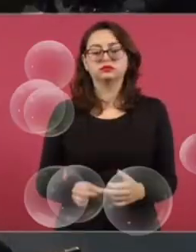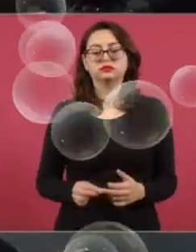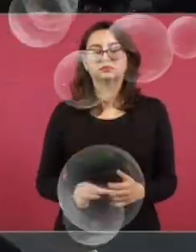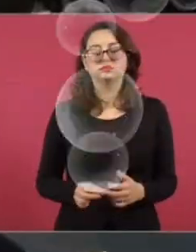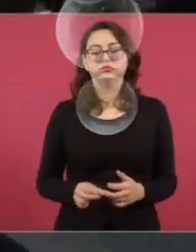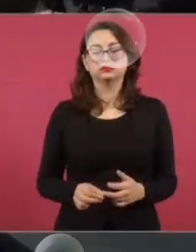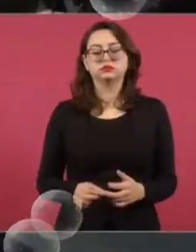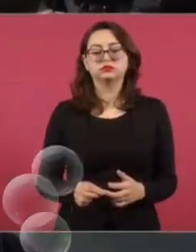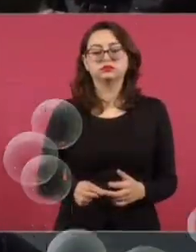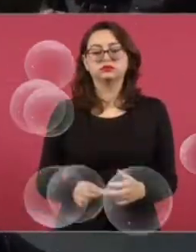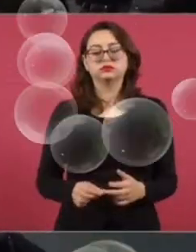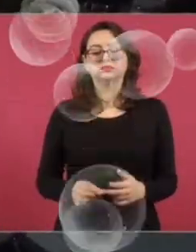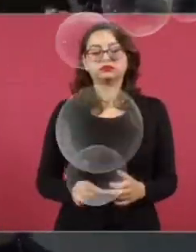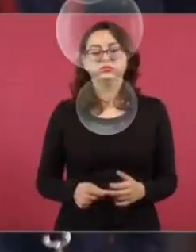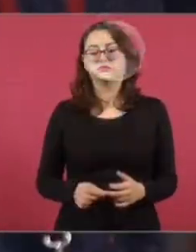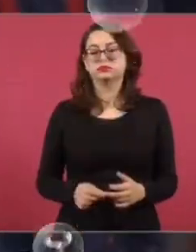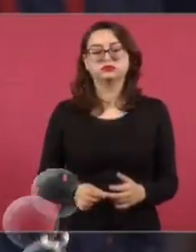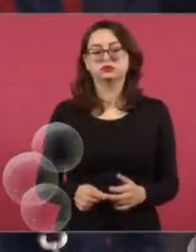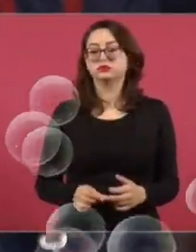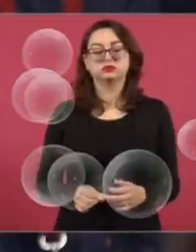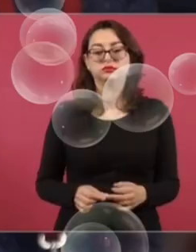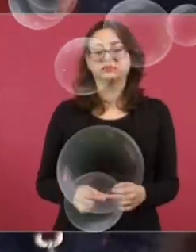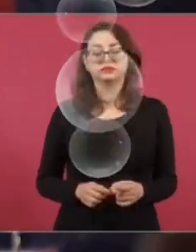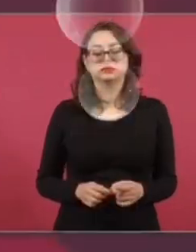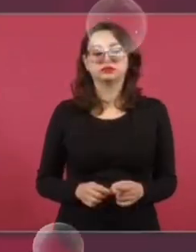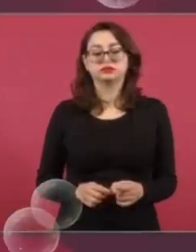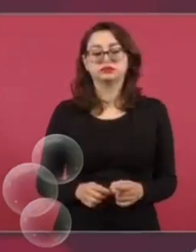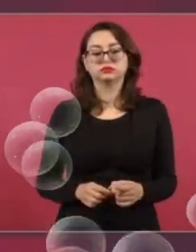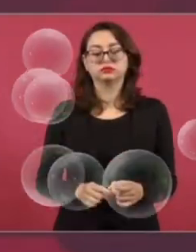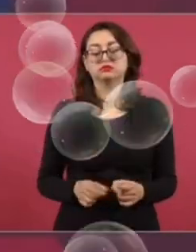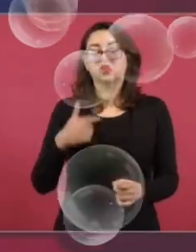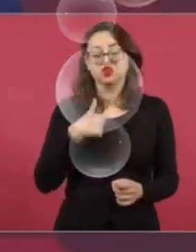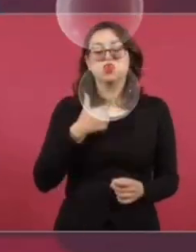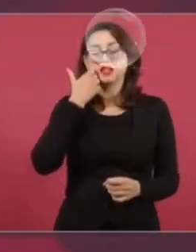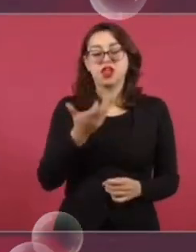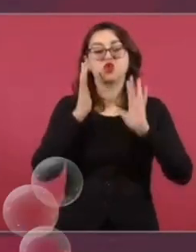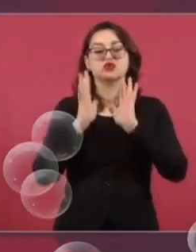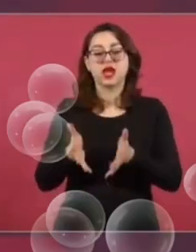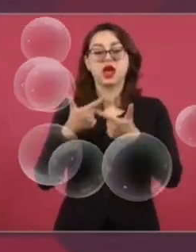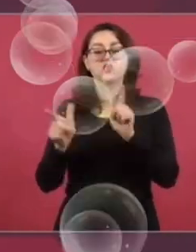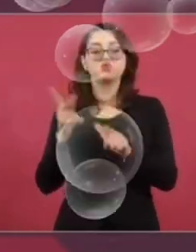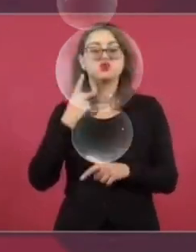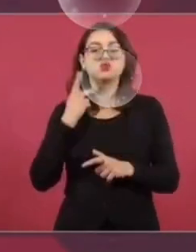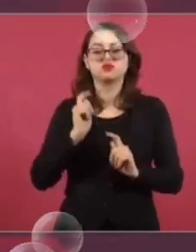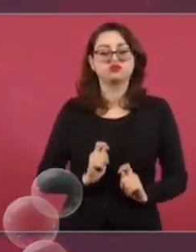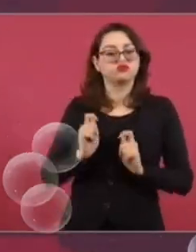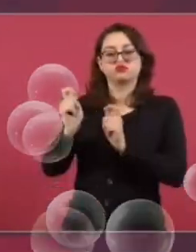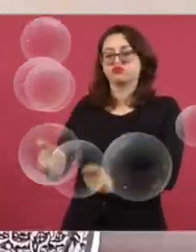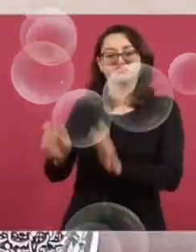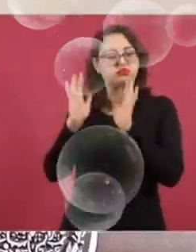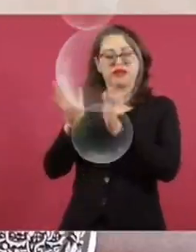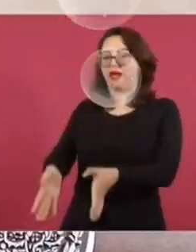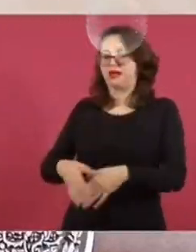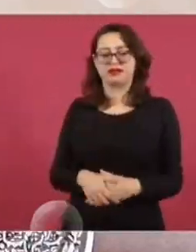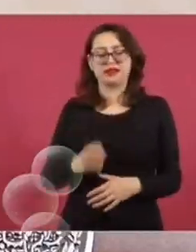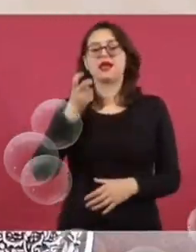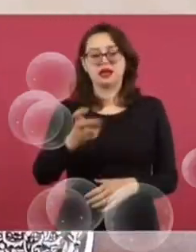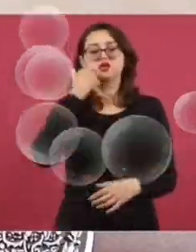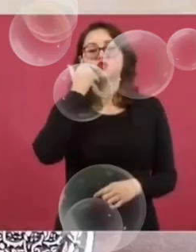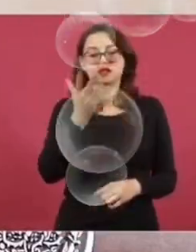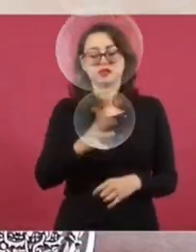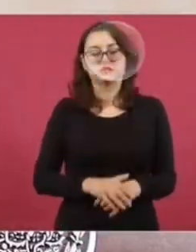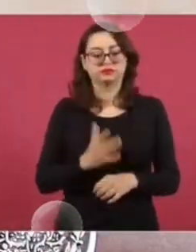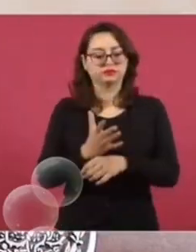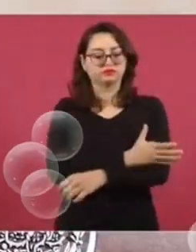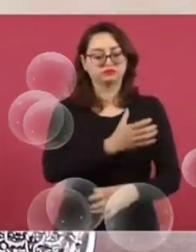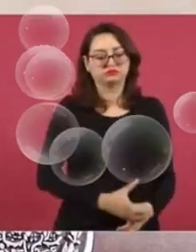jueves no no todavía aquí te entrego este bastón que representa